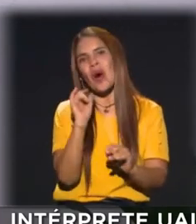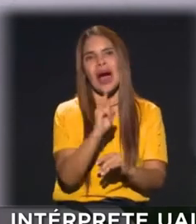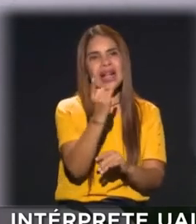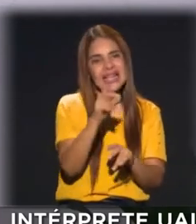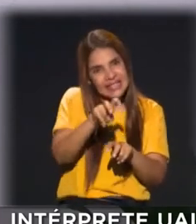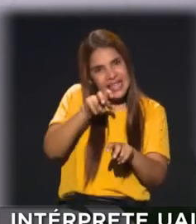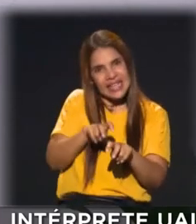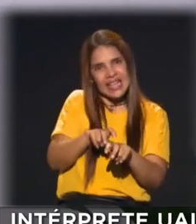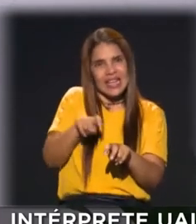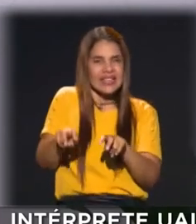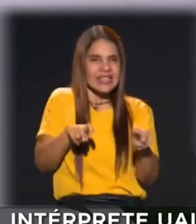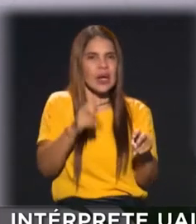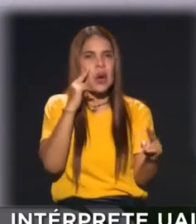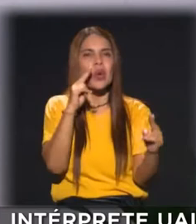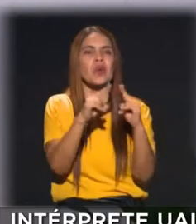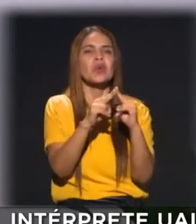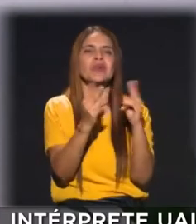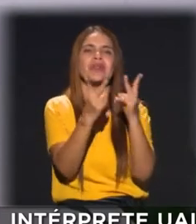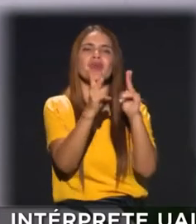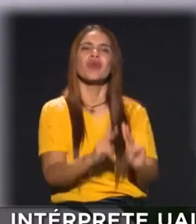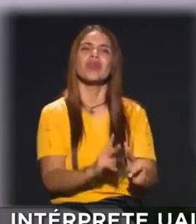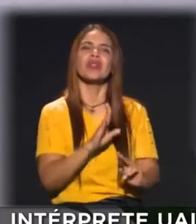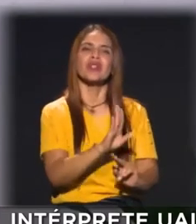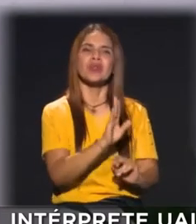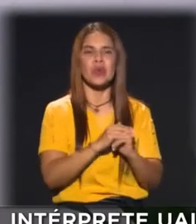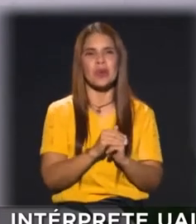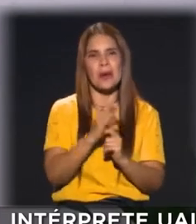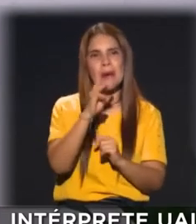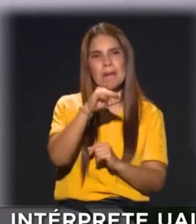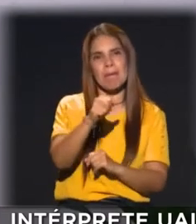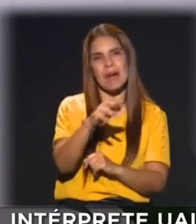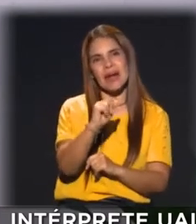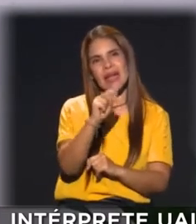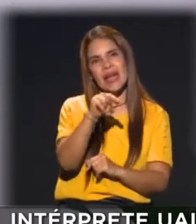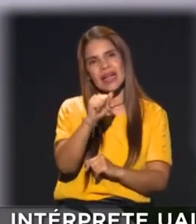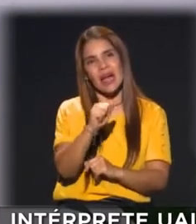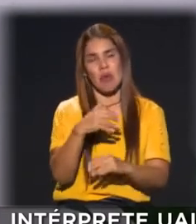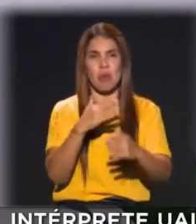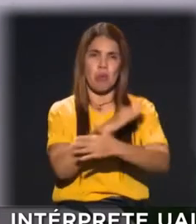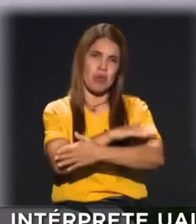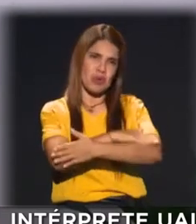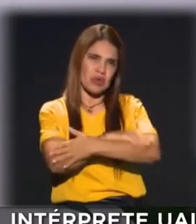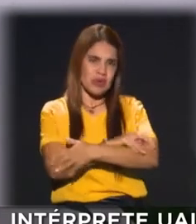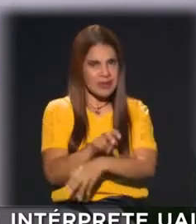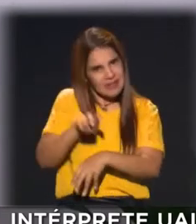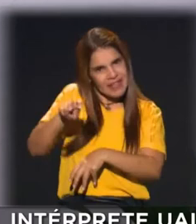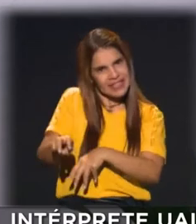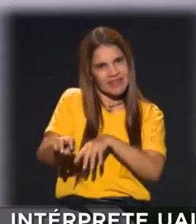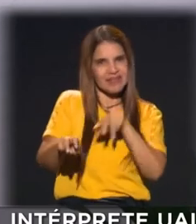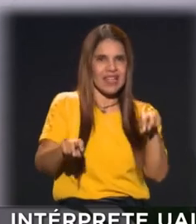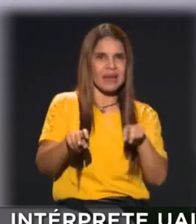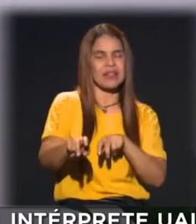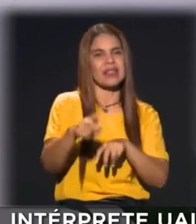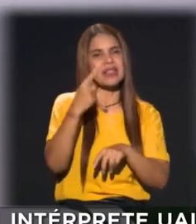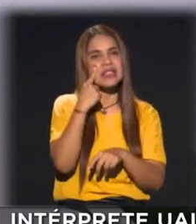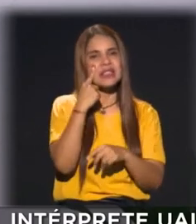esté más activa en esto, como para estar atenta. Marianita es muy juiciosa, entonces me gusta como neutralizarla con otros chicos